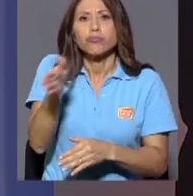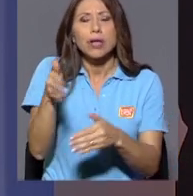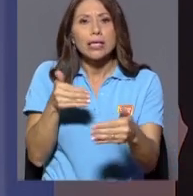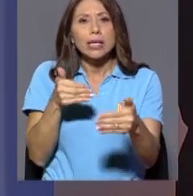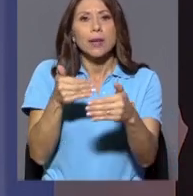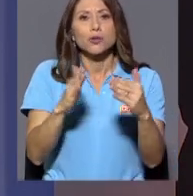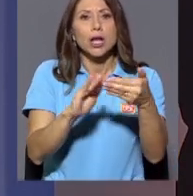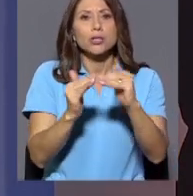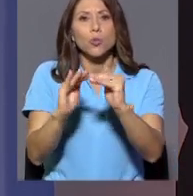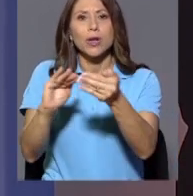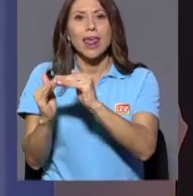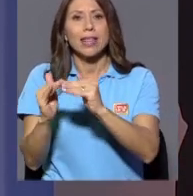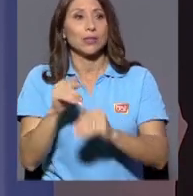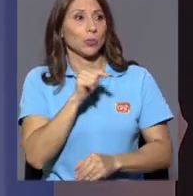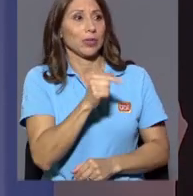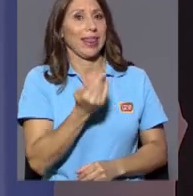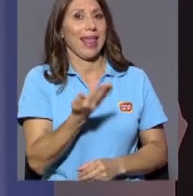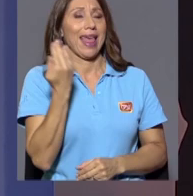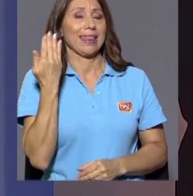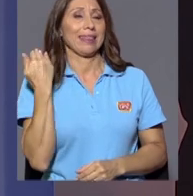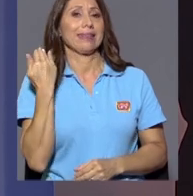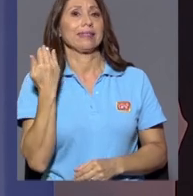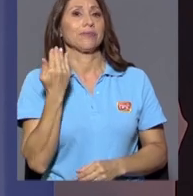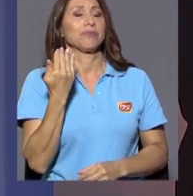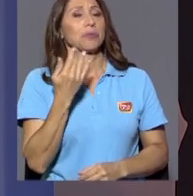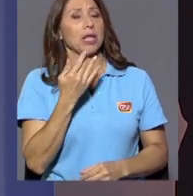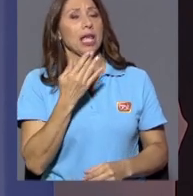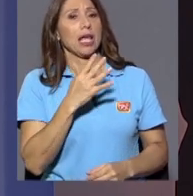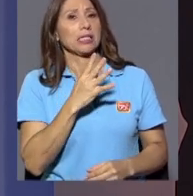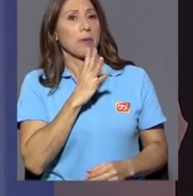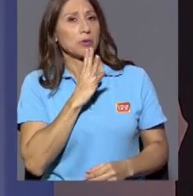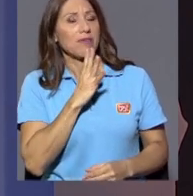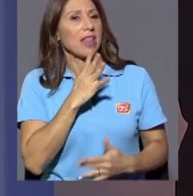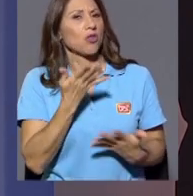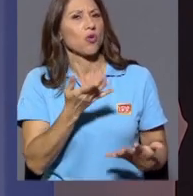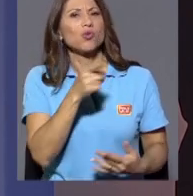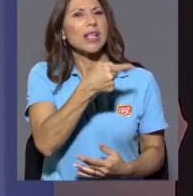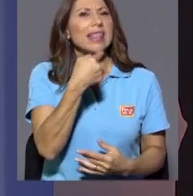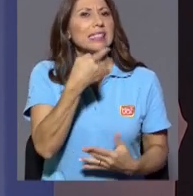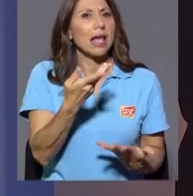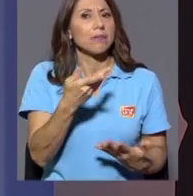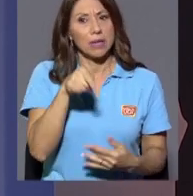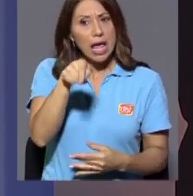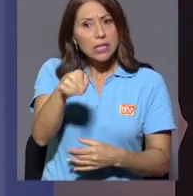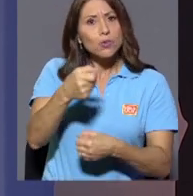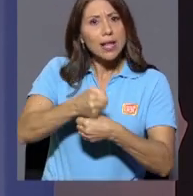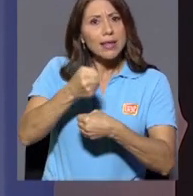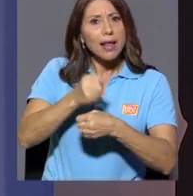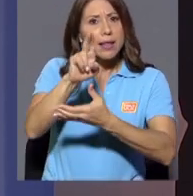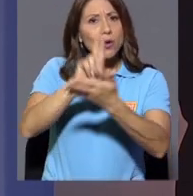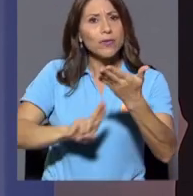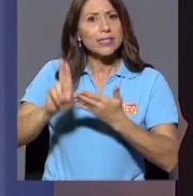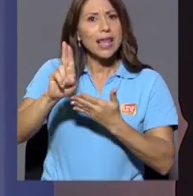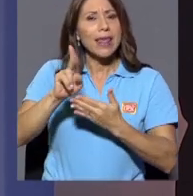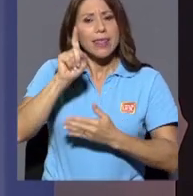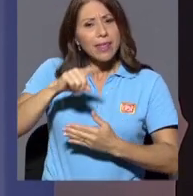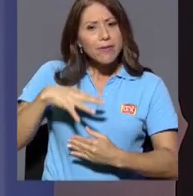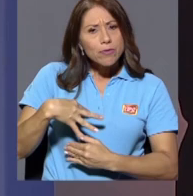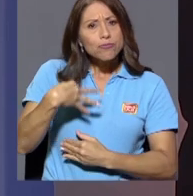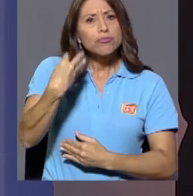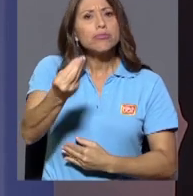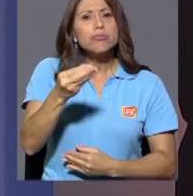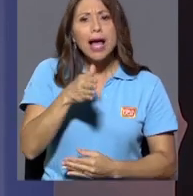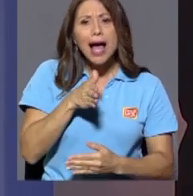y ustedes utilizaba una entrevista en la que con la que conversábamos decías que es la tarea de la universidad acercarse a